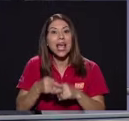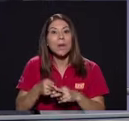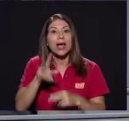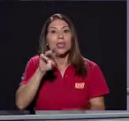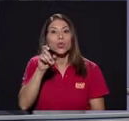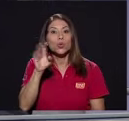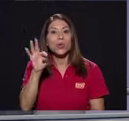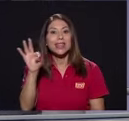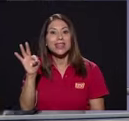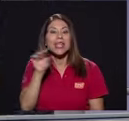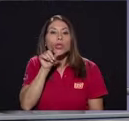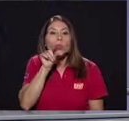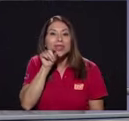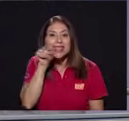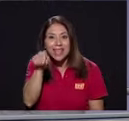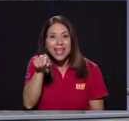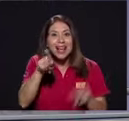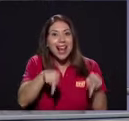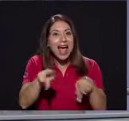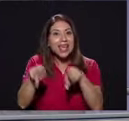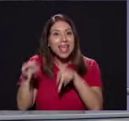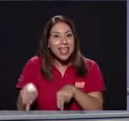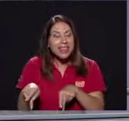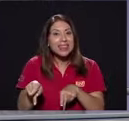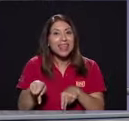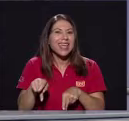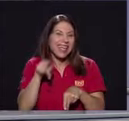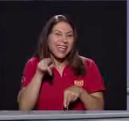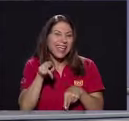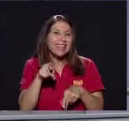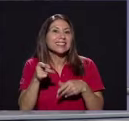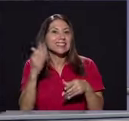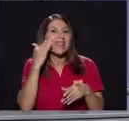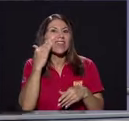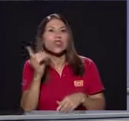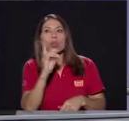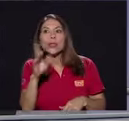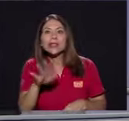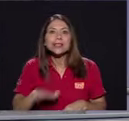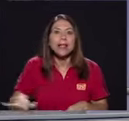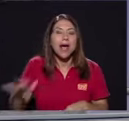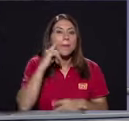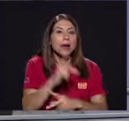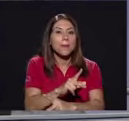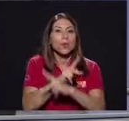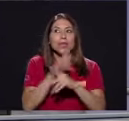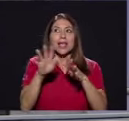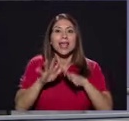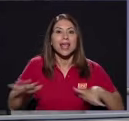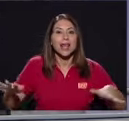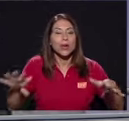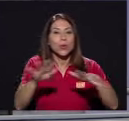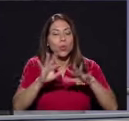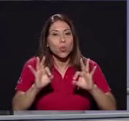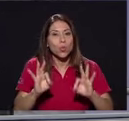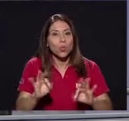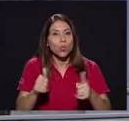que está en peligro de extinción, donde la gente colaborativamente puede saber dónde está y para poder proteger la biodiversidad, que es un gran capital de